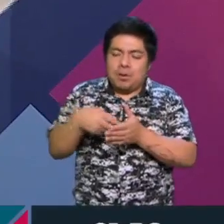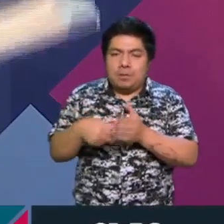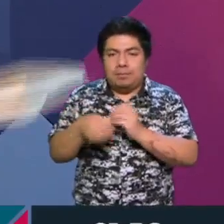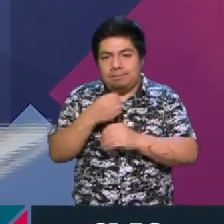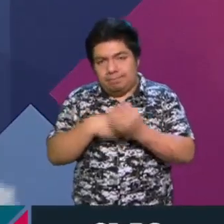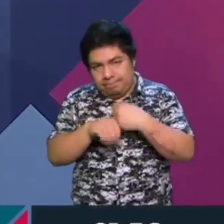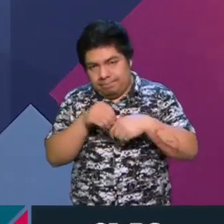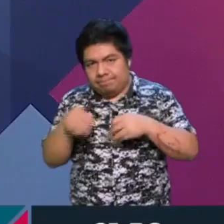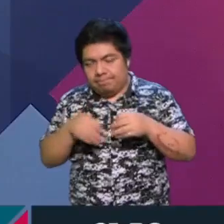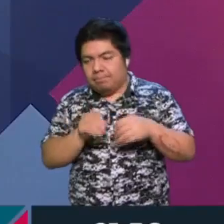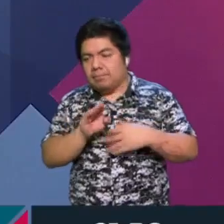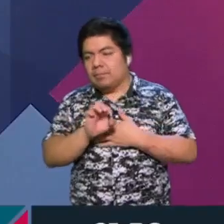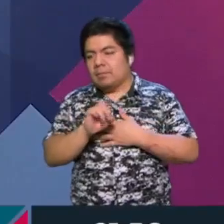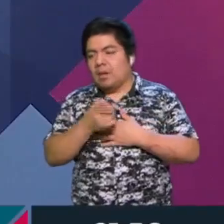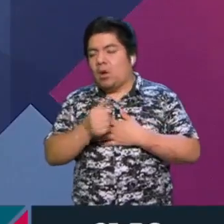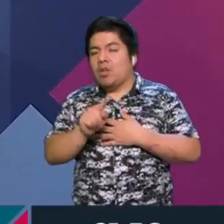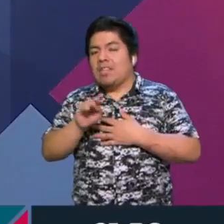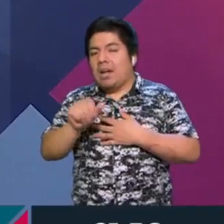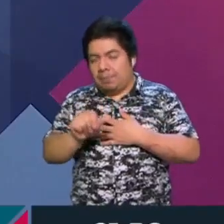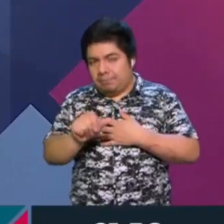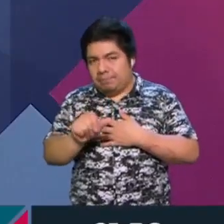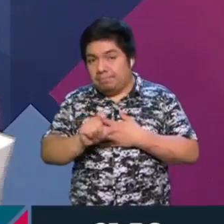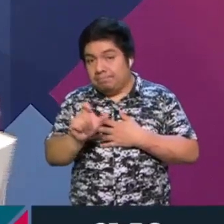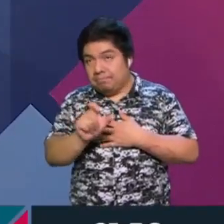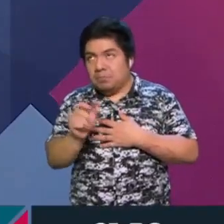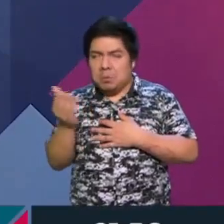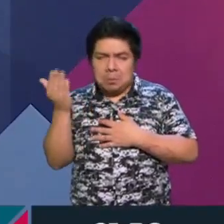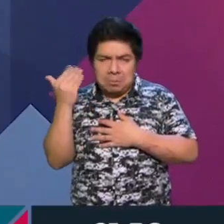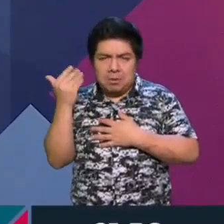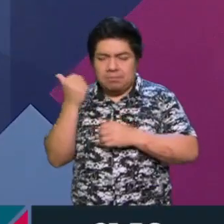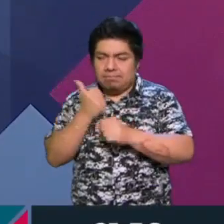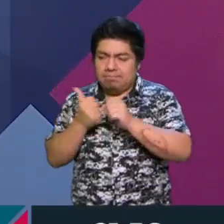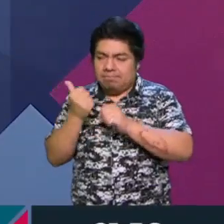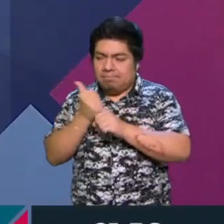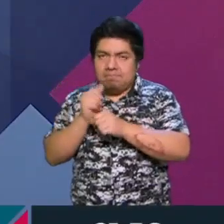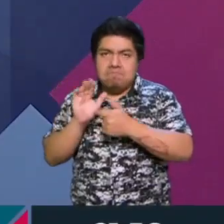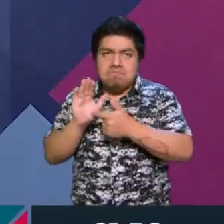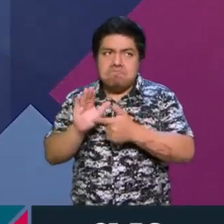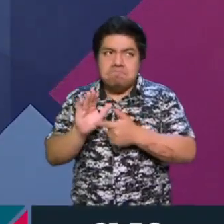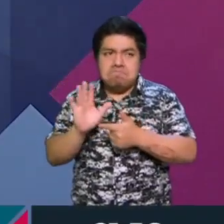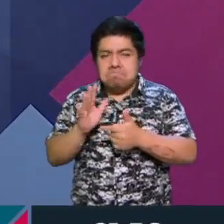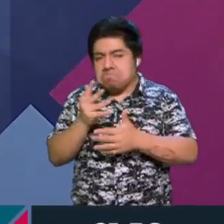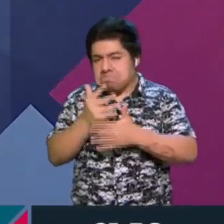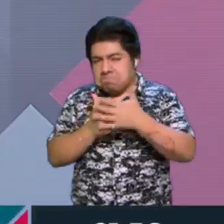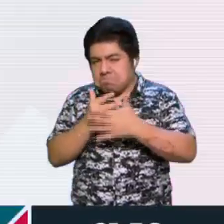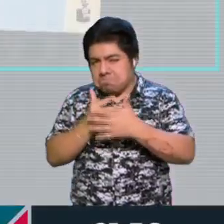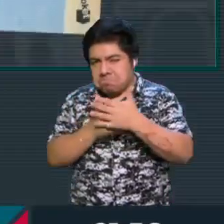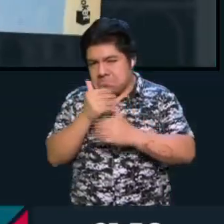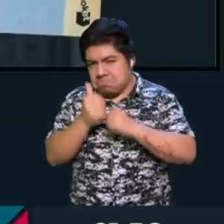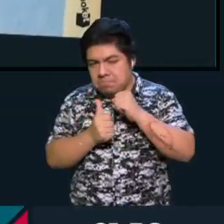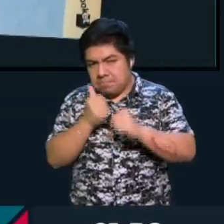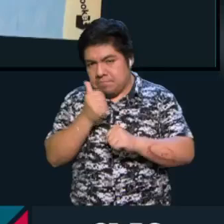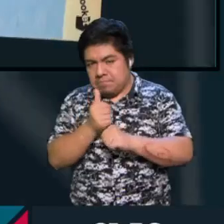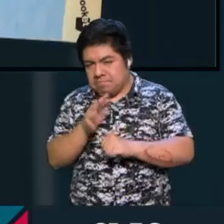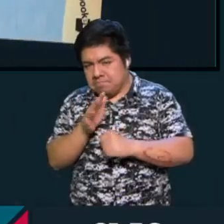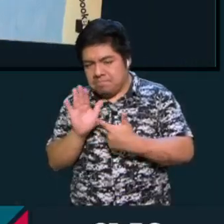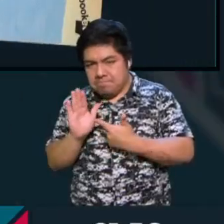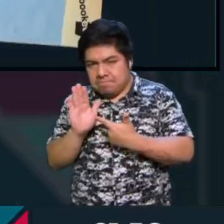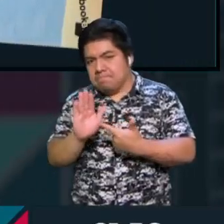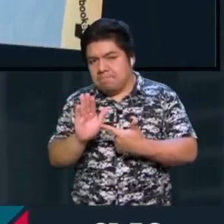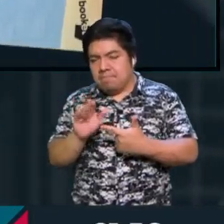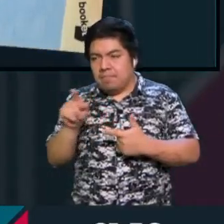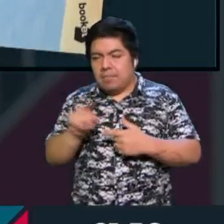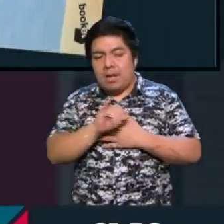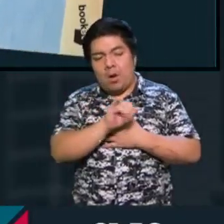de teatro de Ibargüengoitia, que se publica hace algunos años, pues ya casi 15 años, que se publicó por